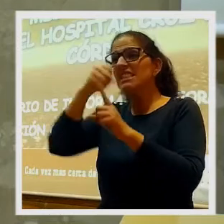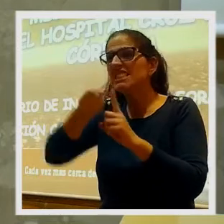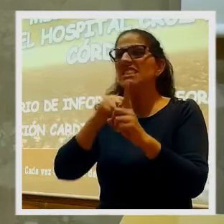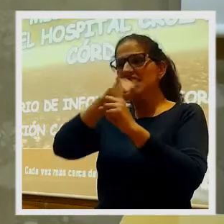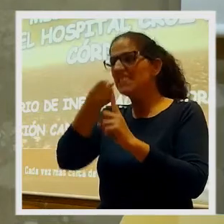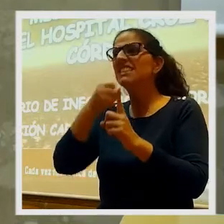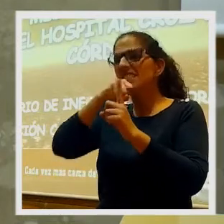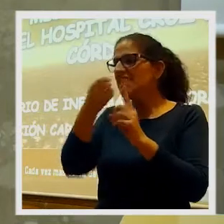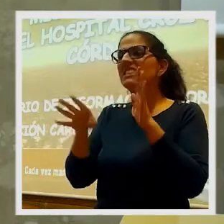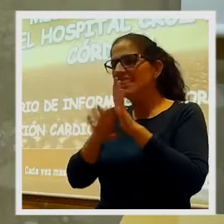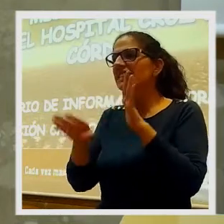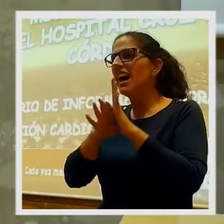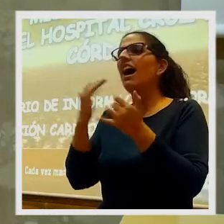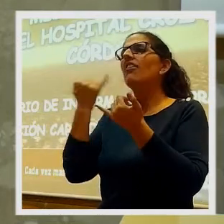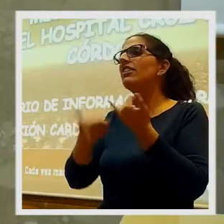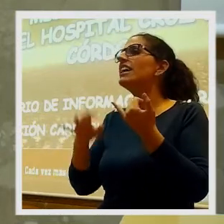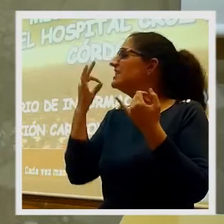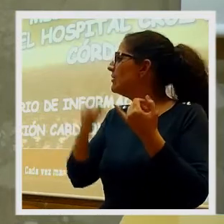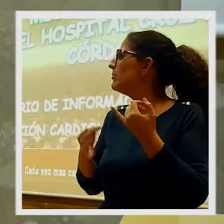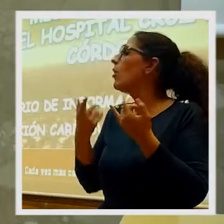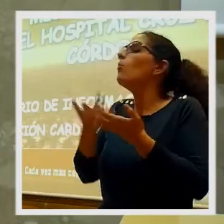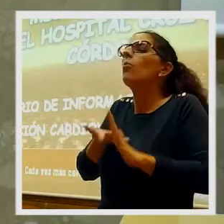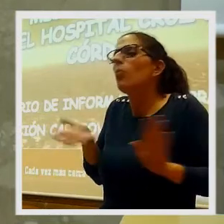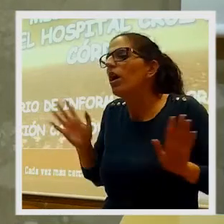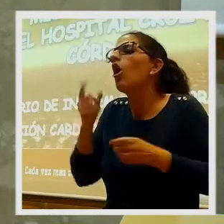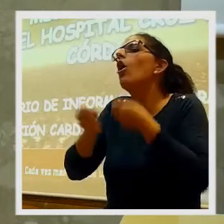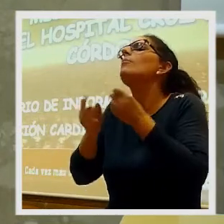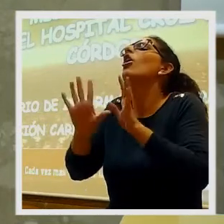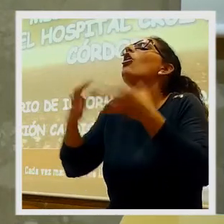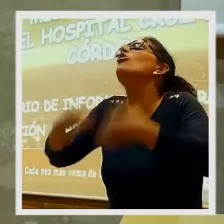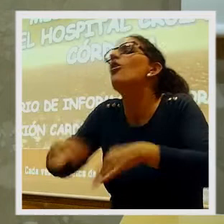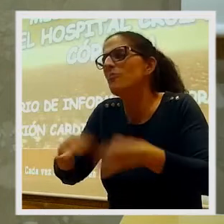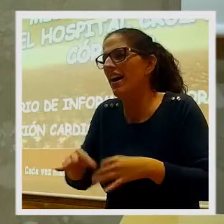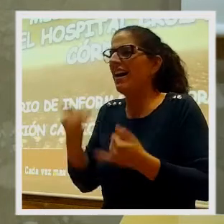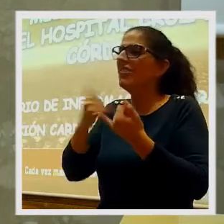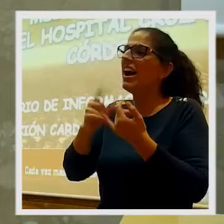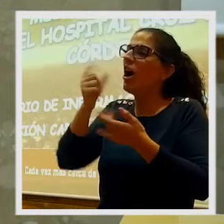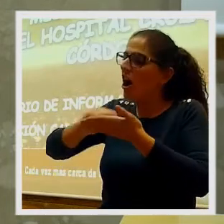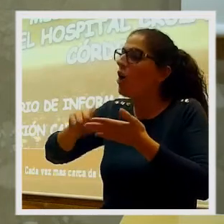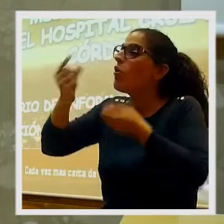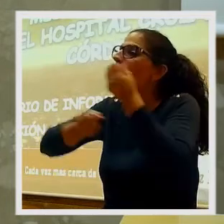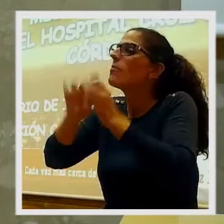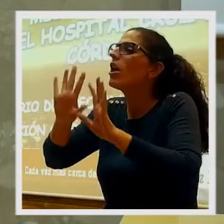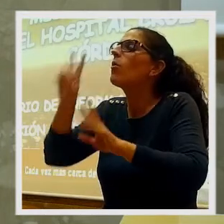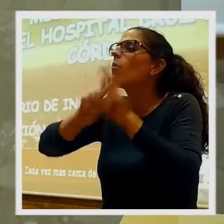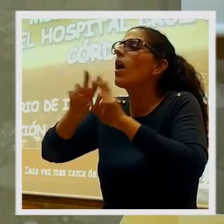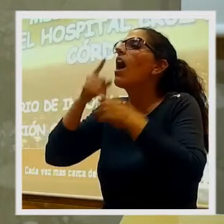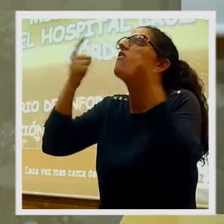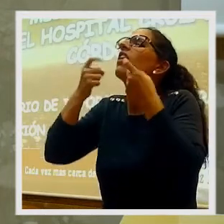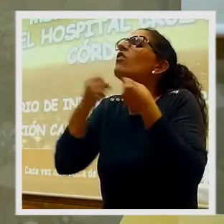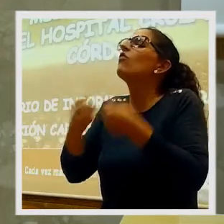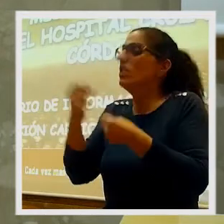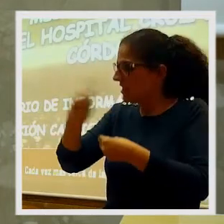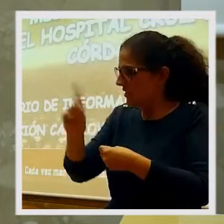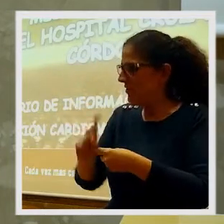yo insistía, insistía, y al final siempre sacaba en, bueno, muy moderado, ¿eh? Todos los informes me vienen con evitar actividad física